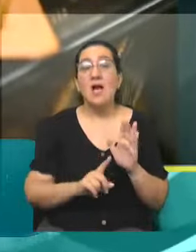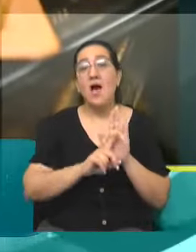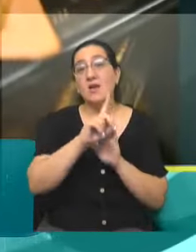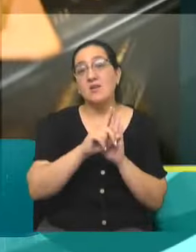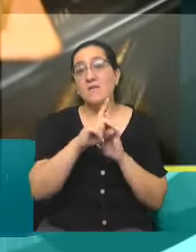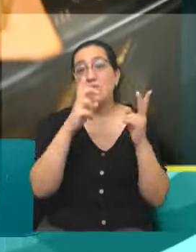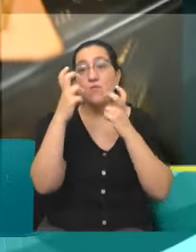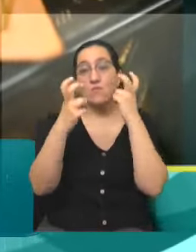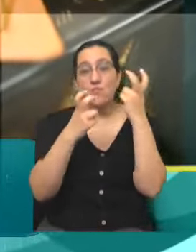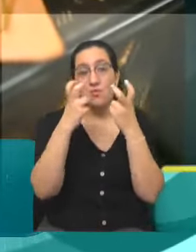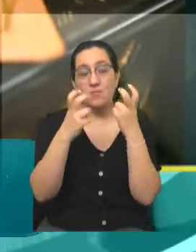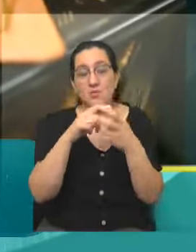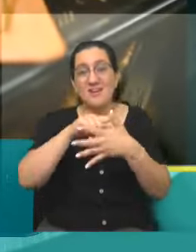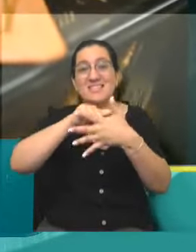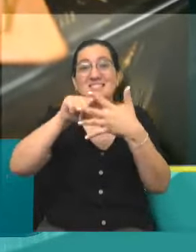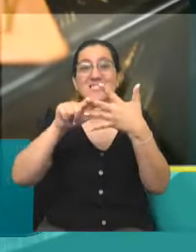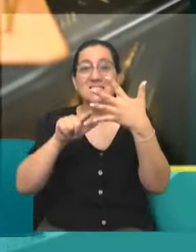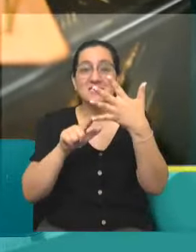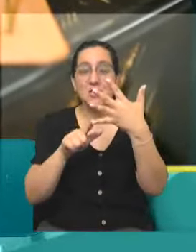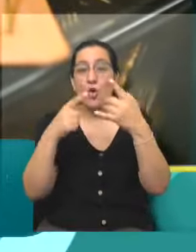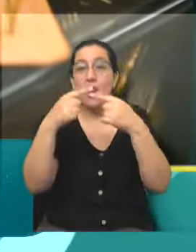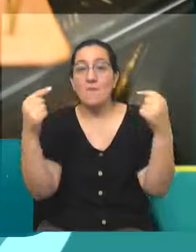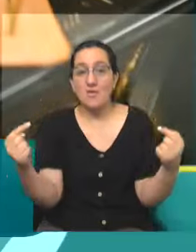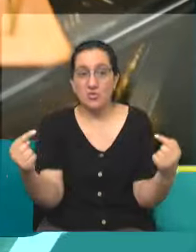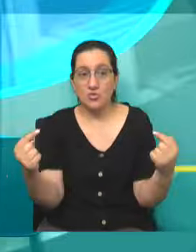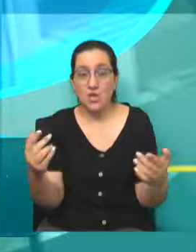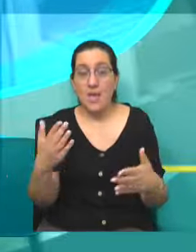voy a buscar poner los 5 elementos. ¡A la mierda!